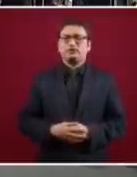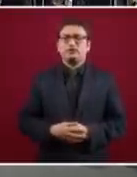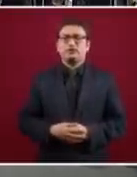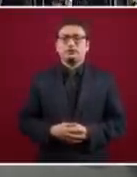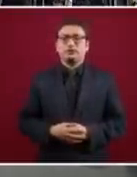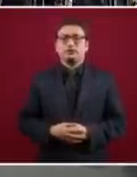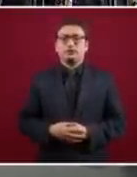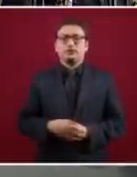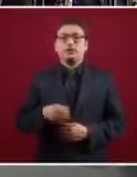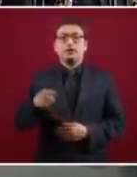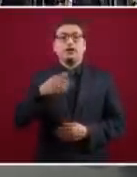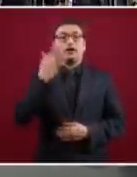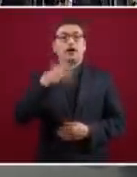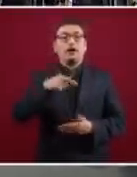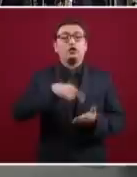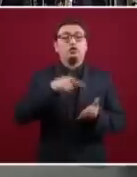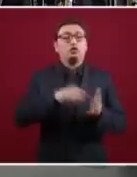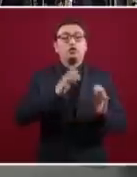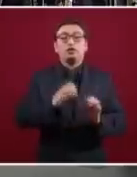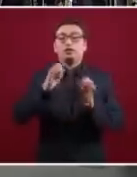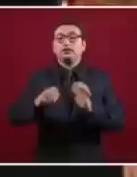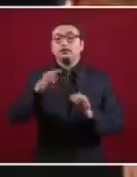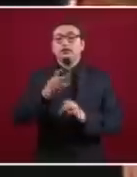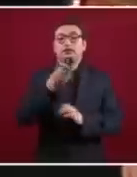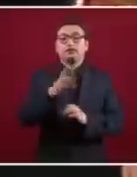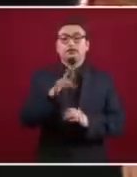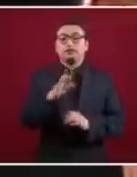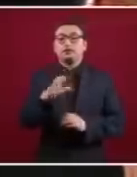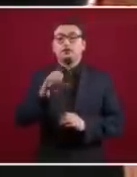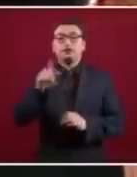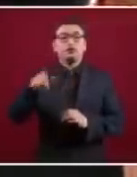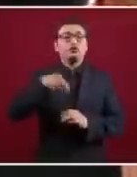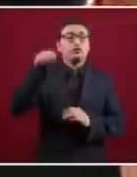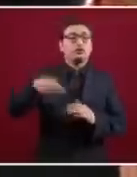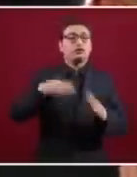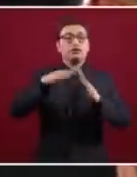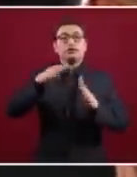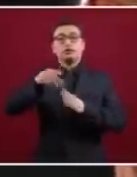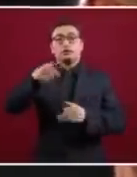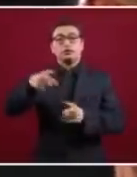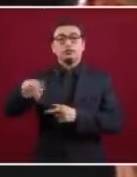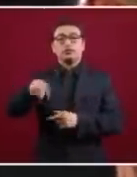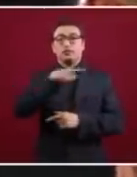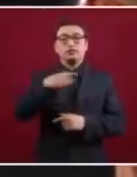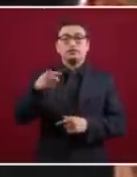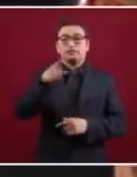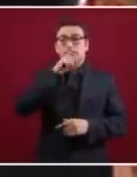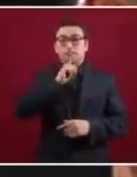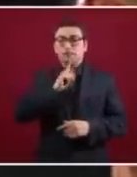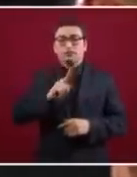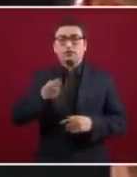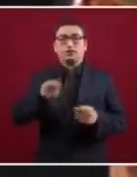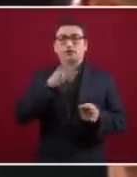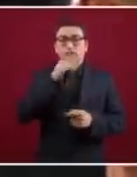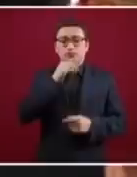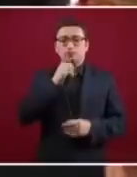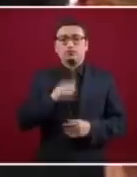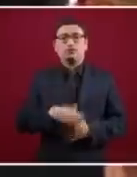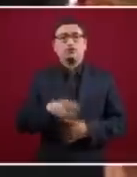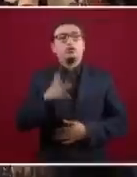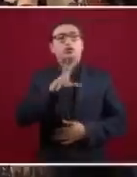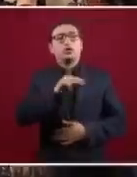en el fraccionamiento de ríos cuando fueran aprehendidos desde una vivienda es insostenible eso